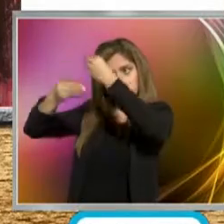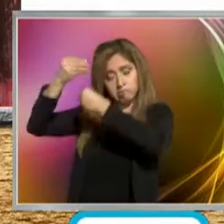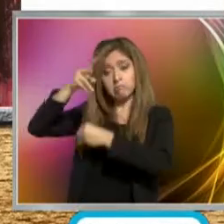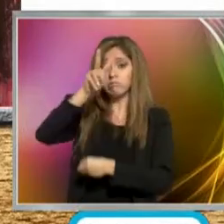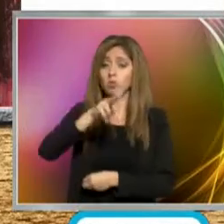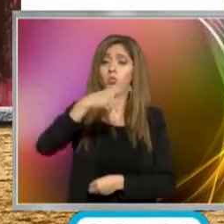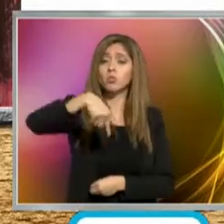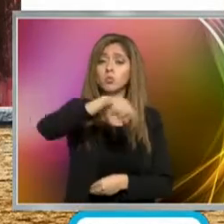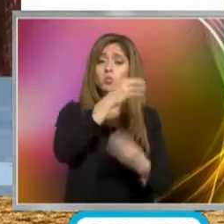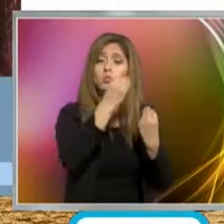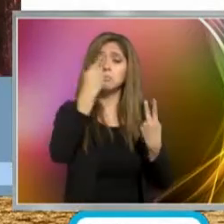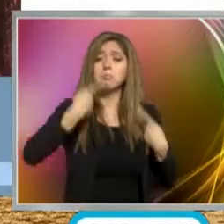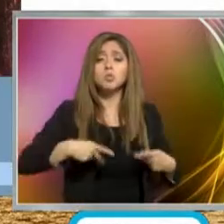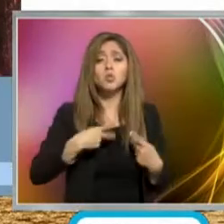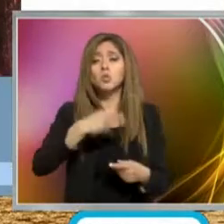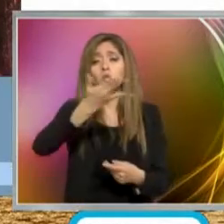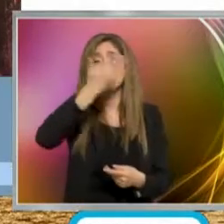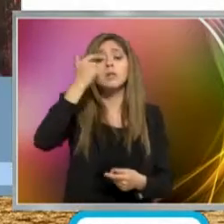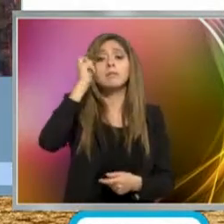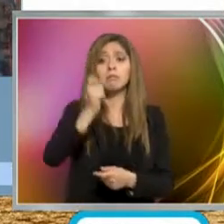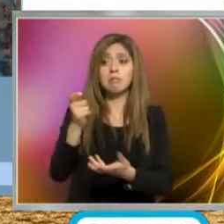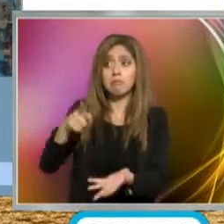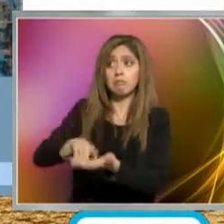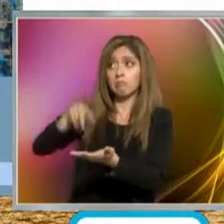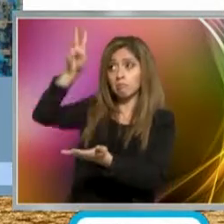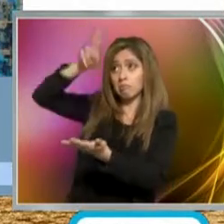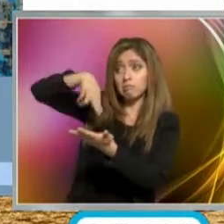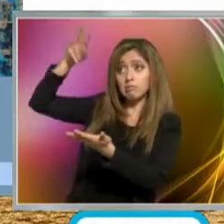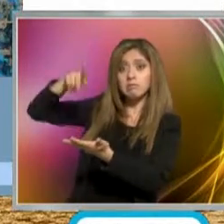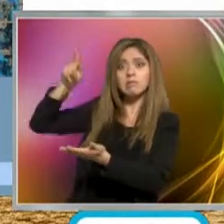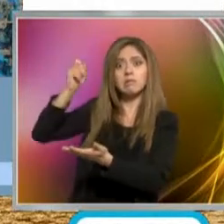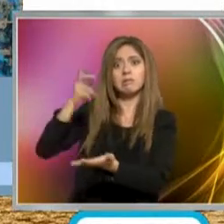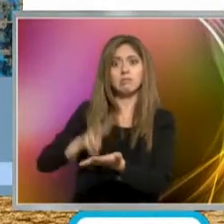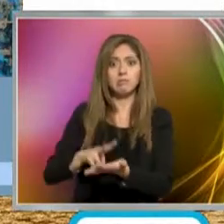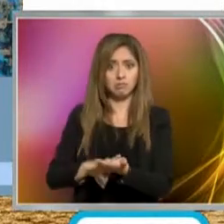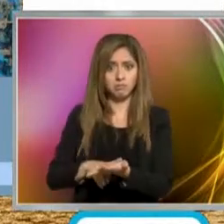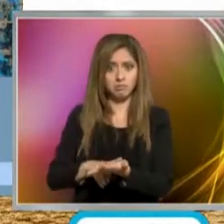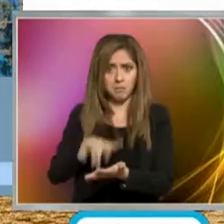también mucha gente no valora todo lo que hay atrás de una obra. Pero en este caso sí será